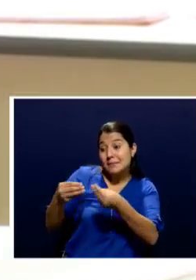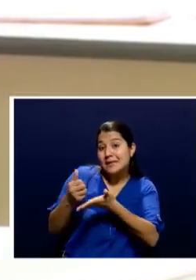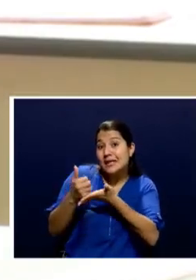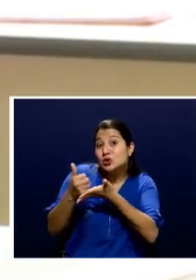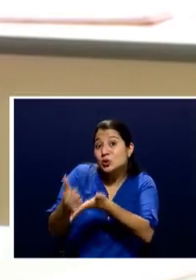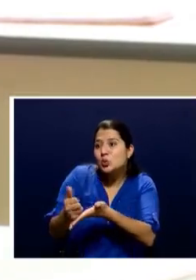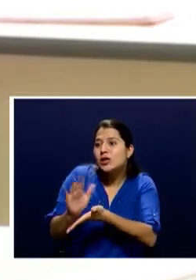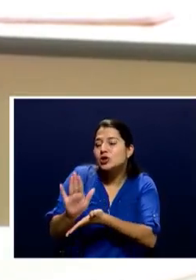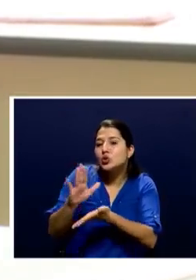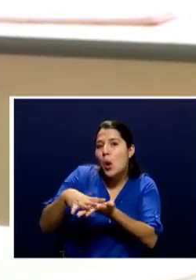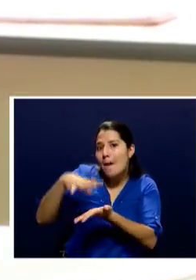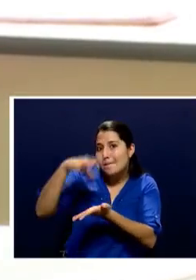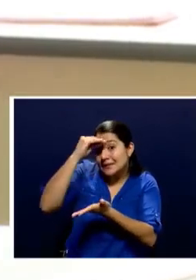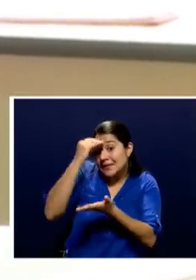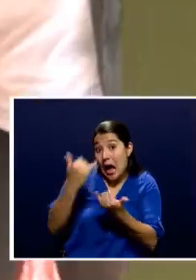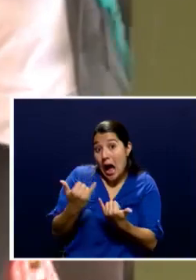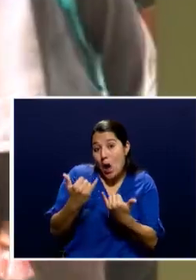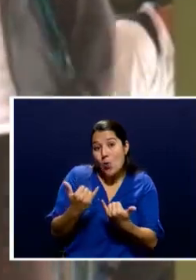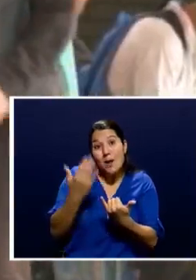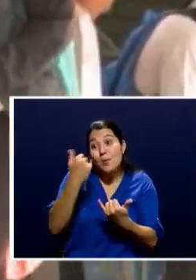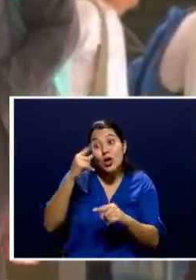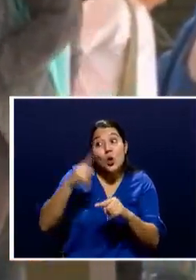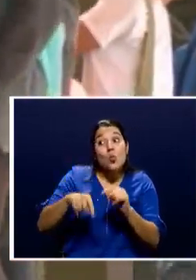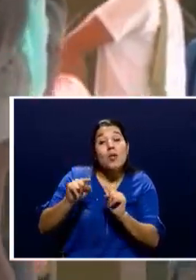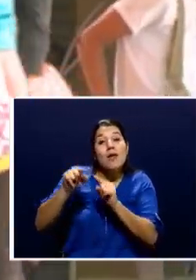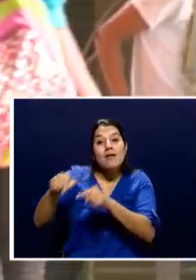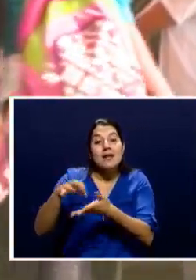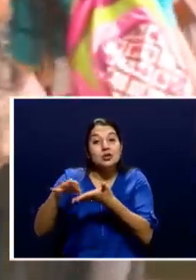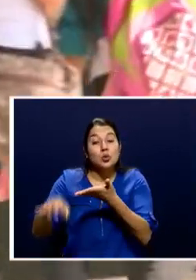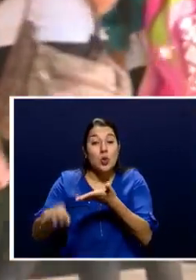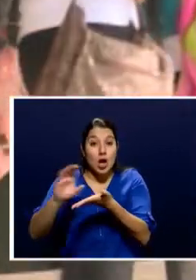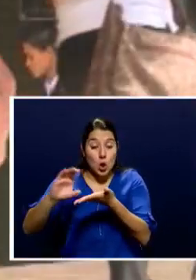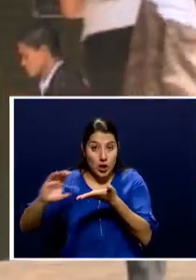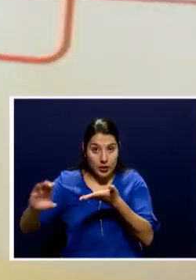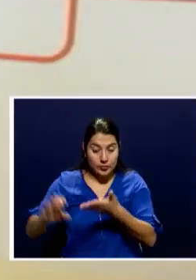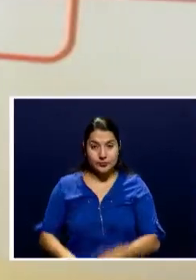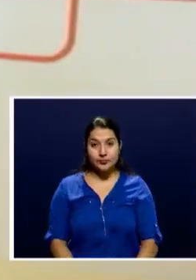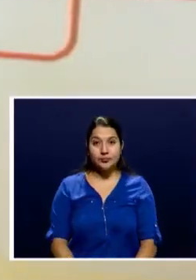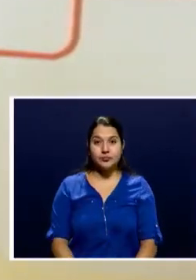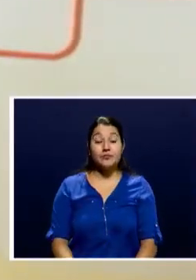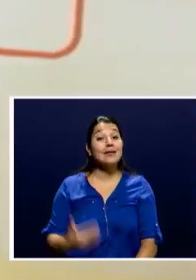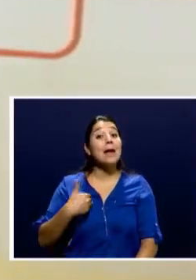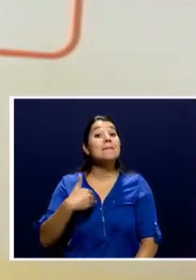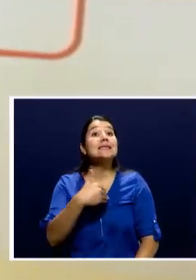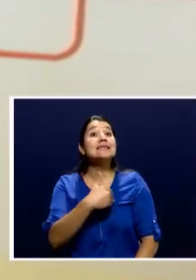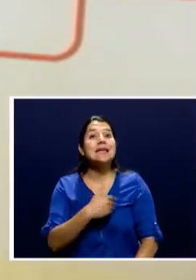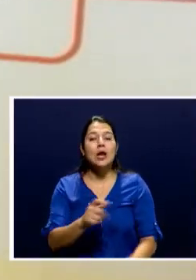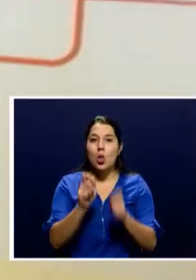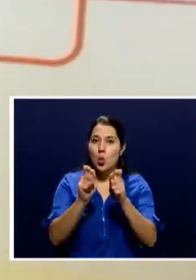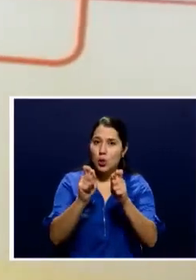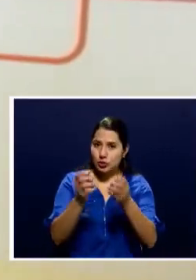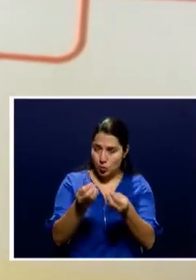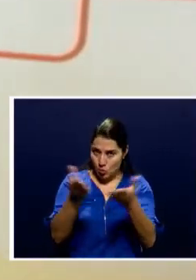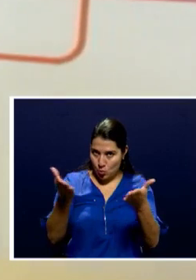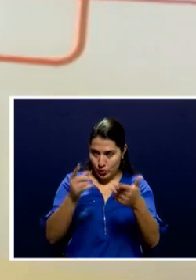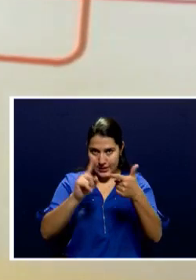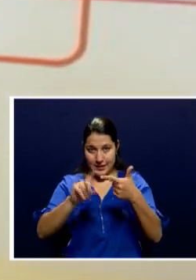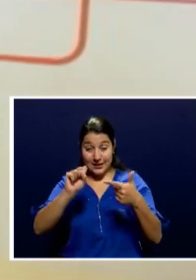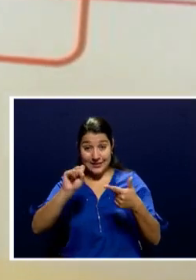estos días en que no es posible asistir presencialmente a las escuelas y colegios. El Ministerio de Educación Pública, el SINAR y la